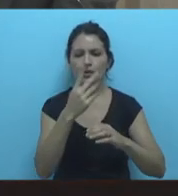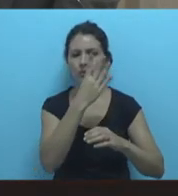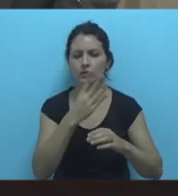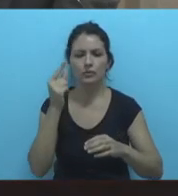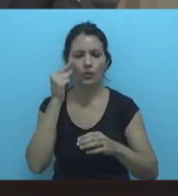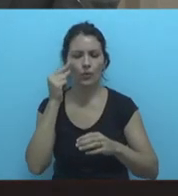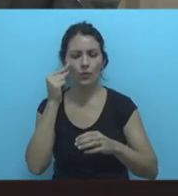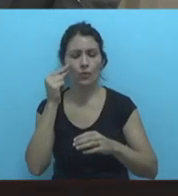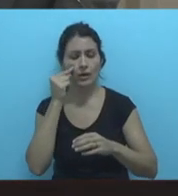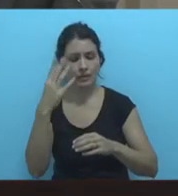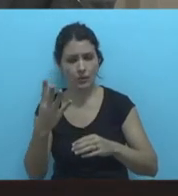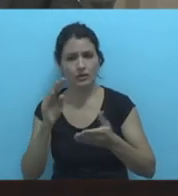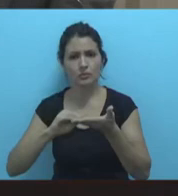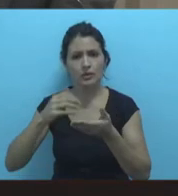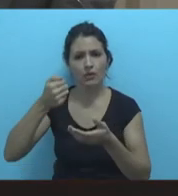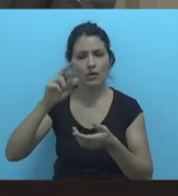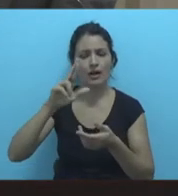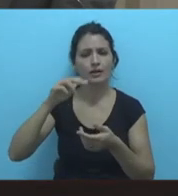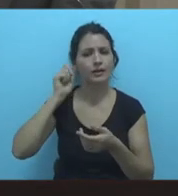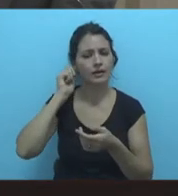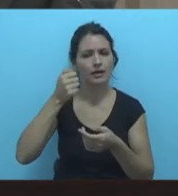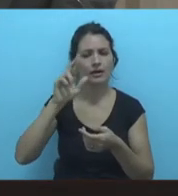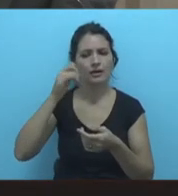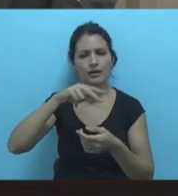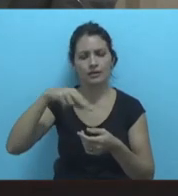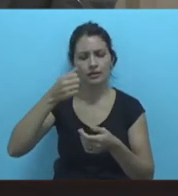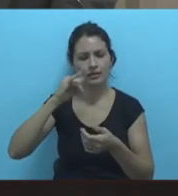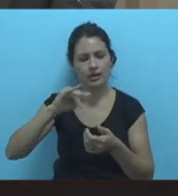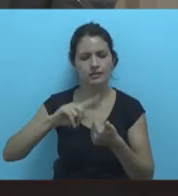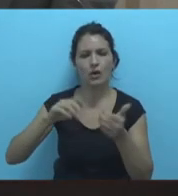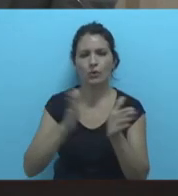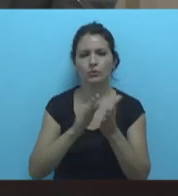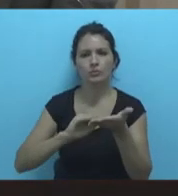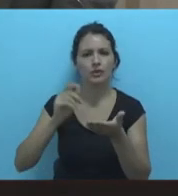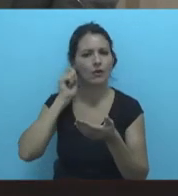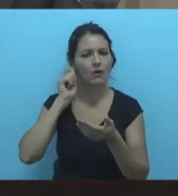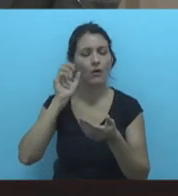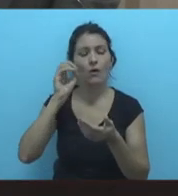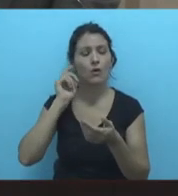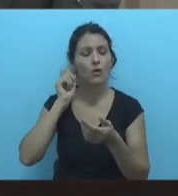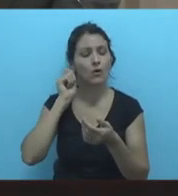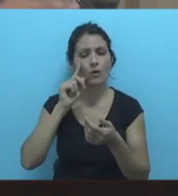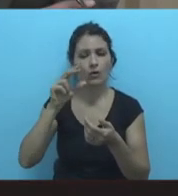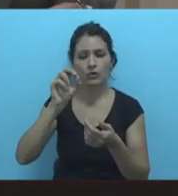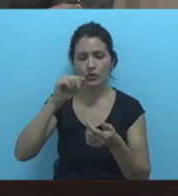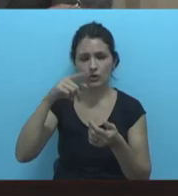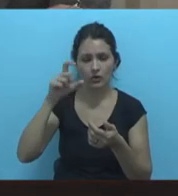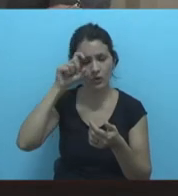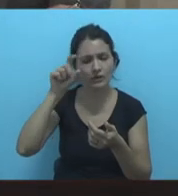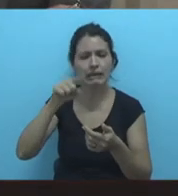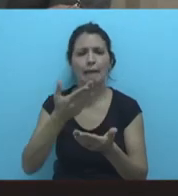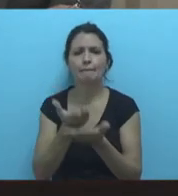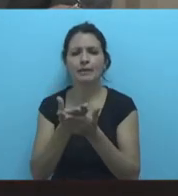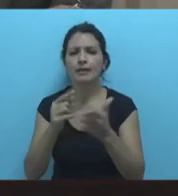42.434, diputado Argañarás, acompañado con la firma del diputado Gione, por el cual se solicita disponga realizar en la ciudad de Santo Tomé y con la mayor urgencia